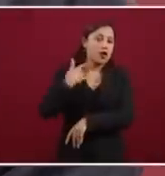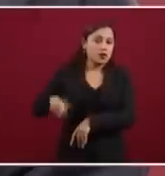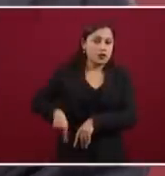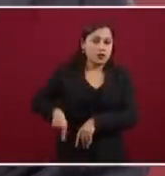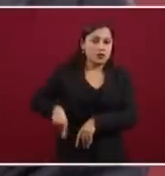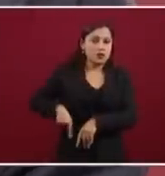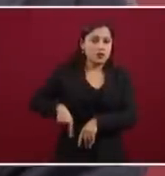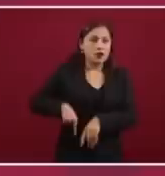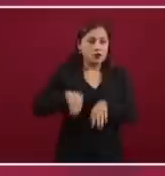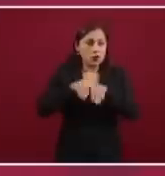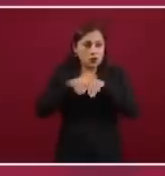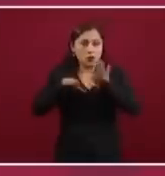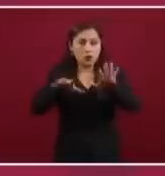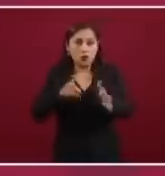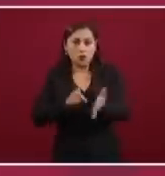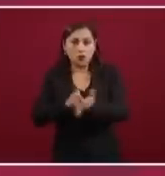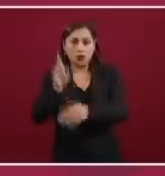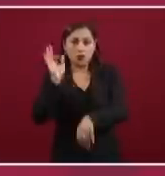Digo,